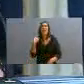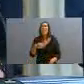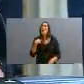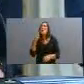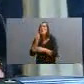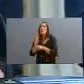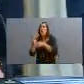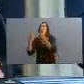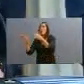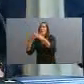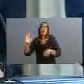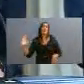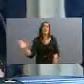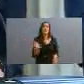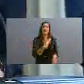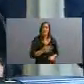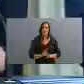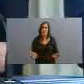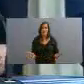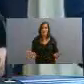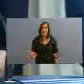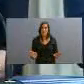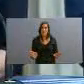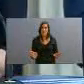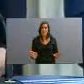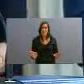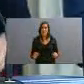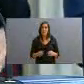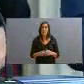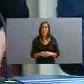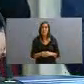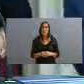todos. Las libertades de todos. Y además,